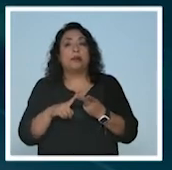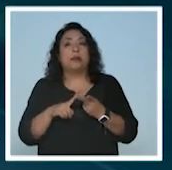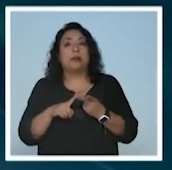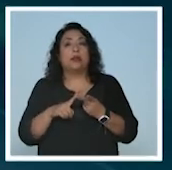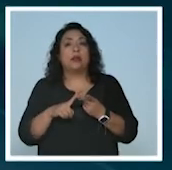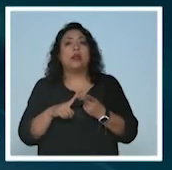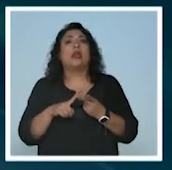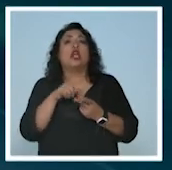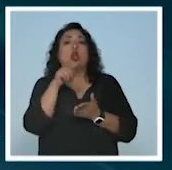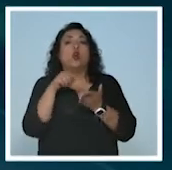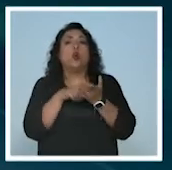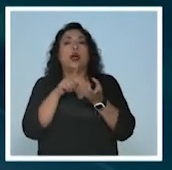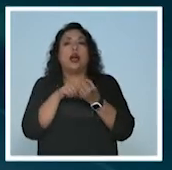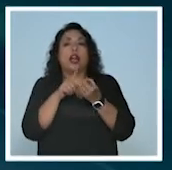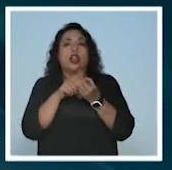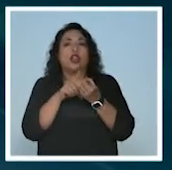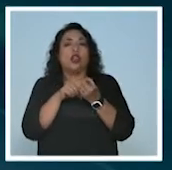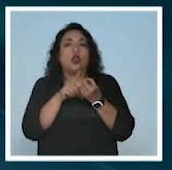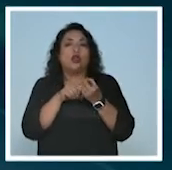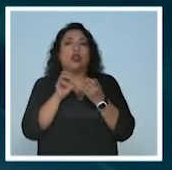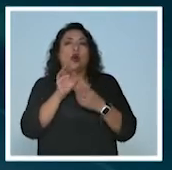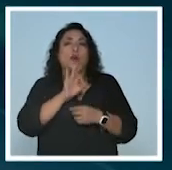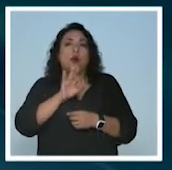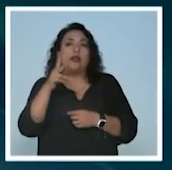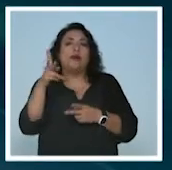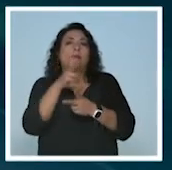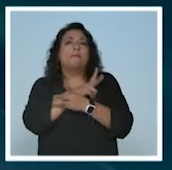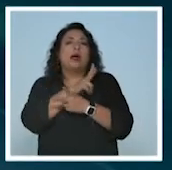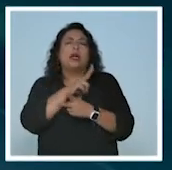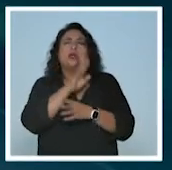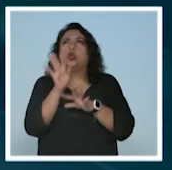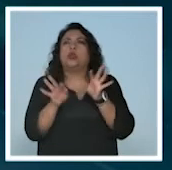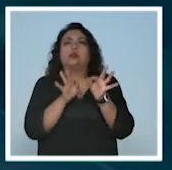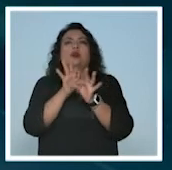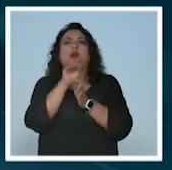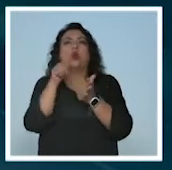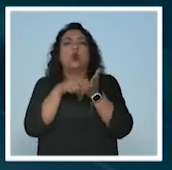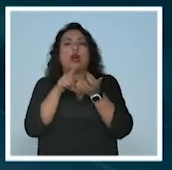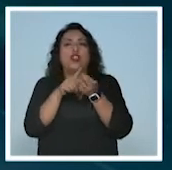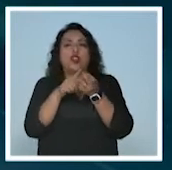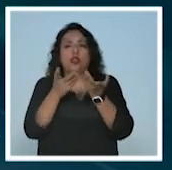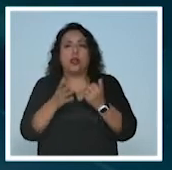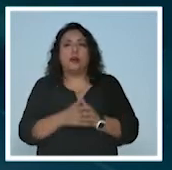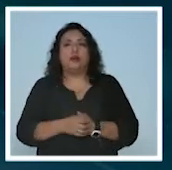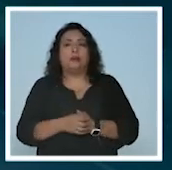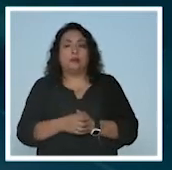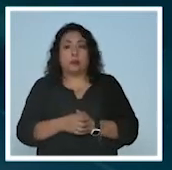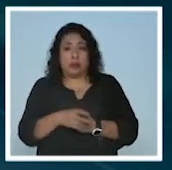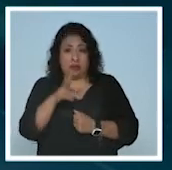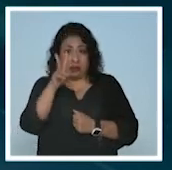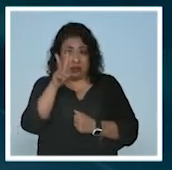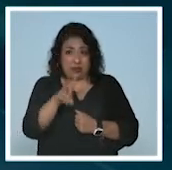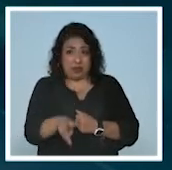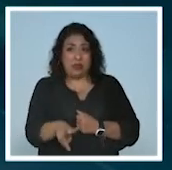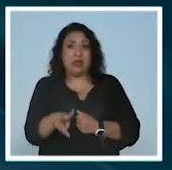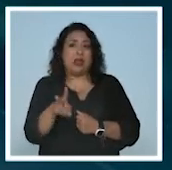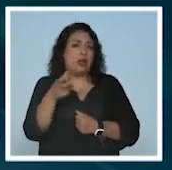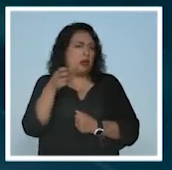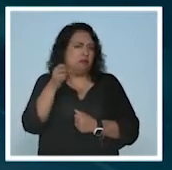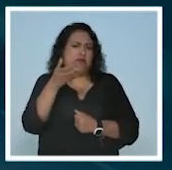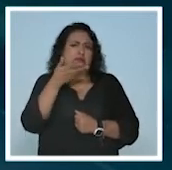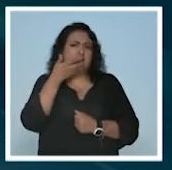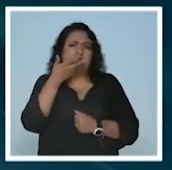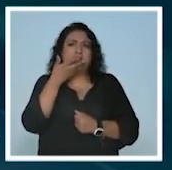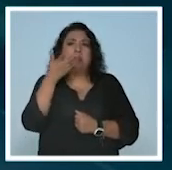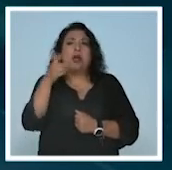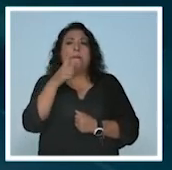sería: ¿en qué lugar son o podrían ser tus vacaciones ideales? La verdad, como lo suelen ser,